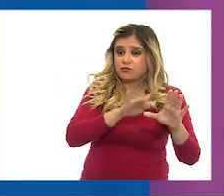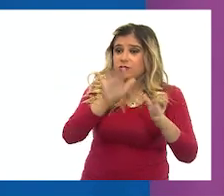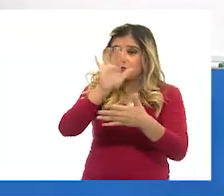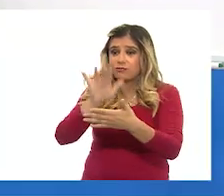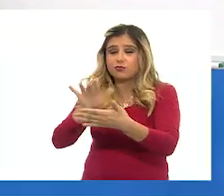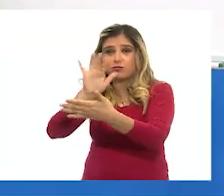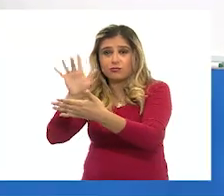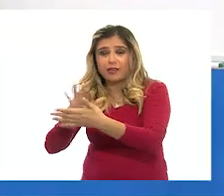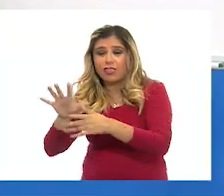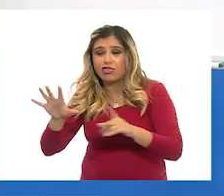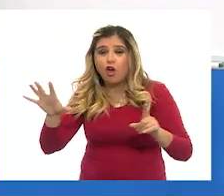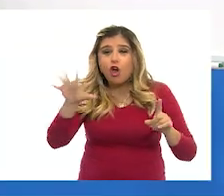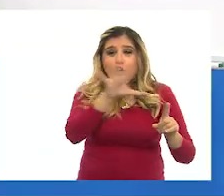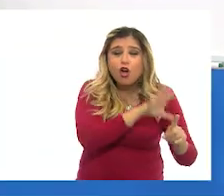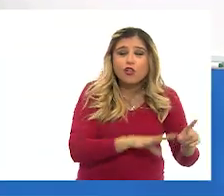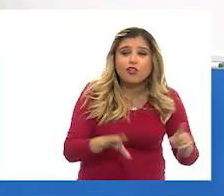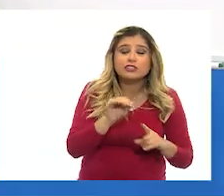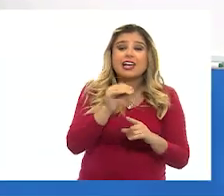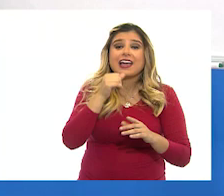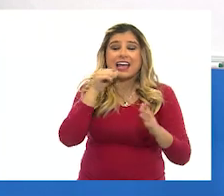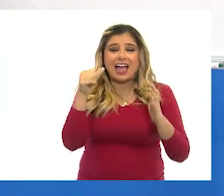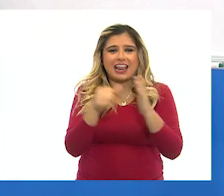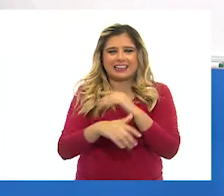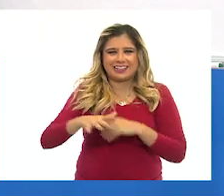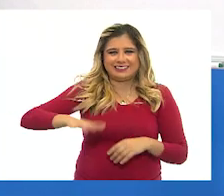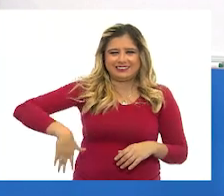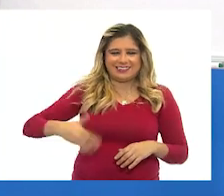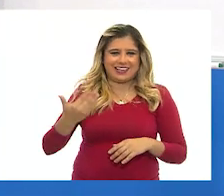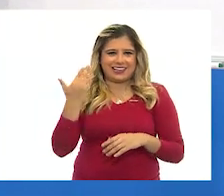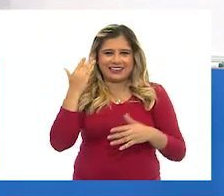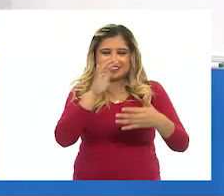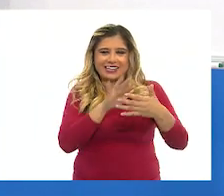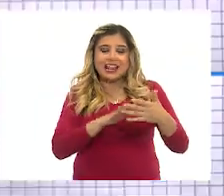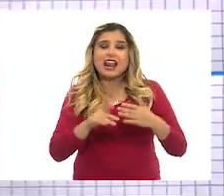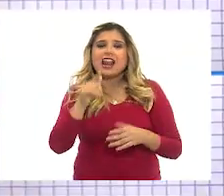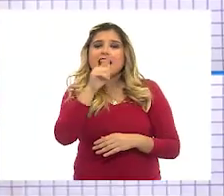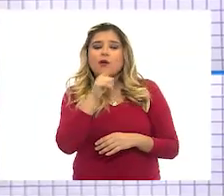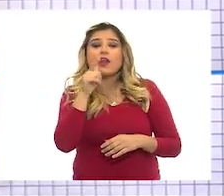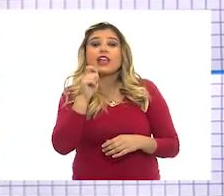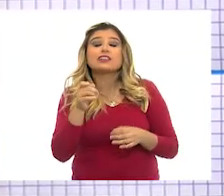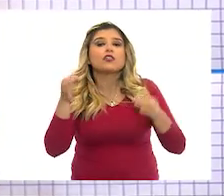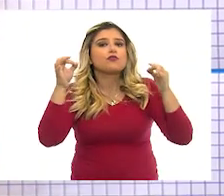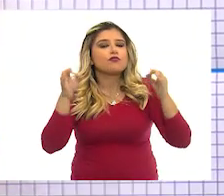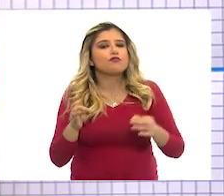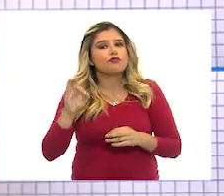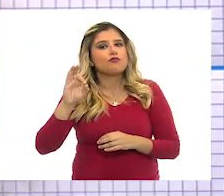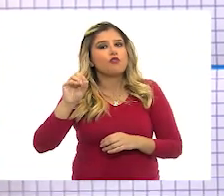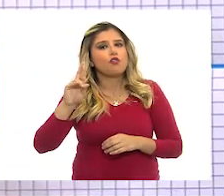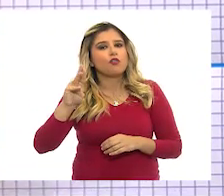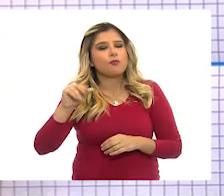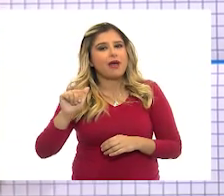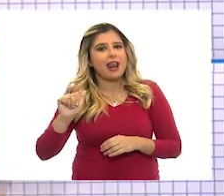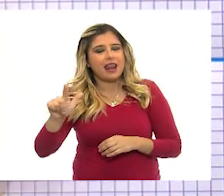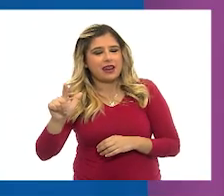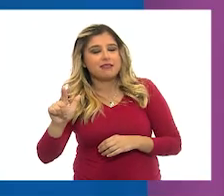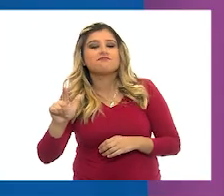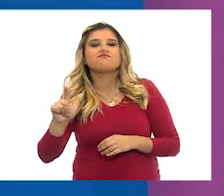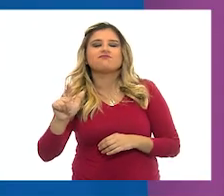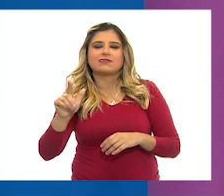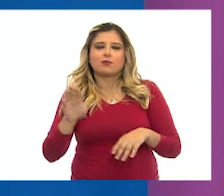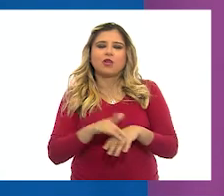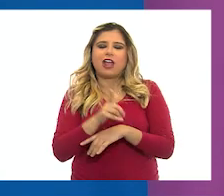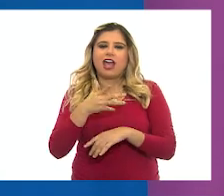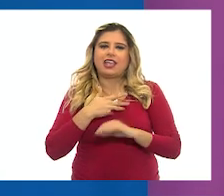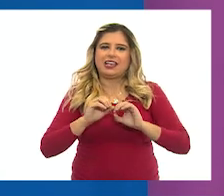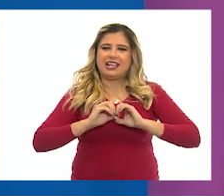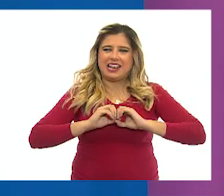bien, en general, todas las cartas leídas hasta ahora, el lenguaje es formal y se ha distinguido por su